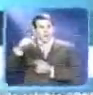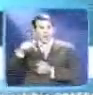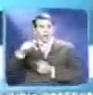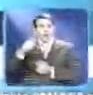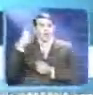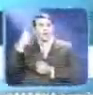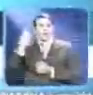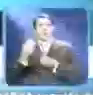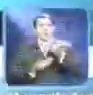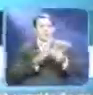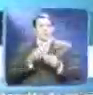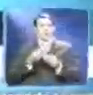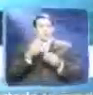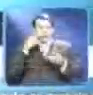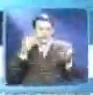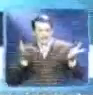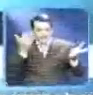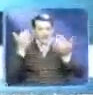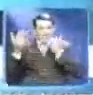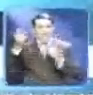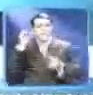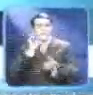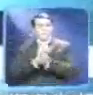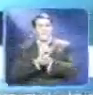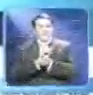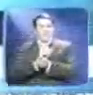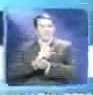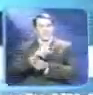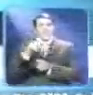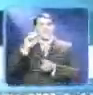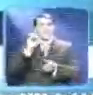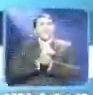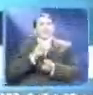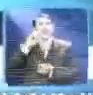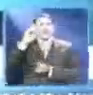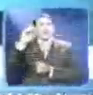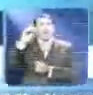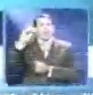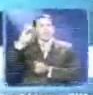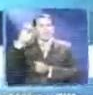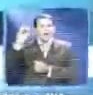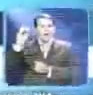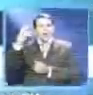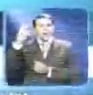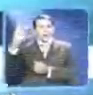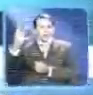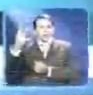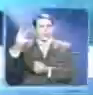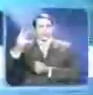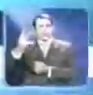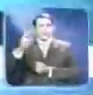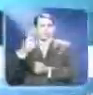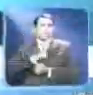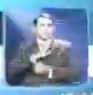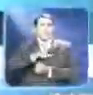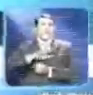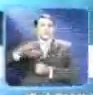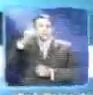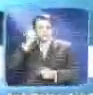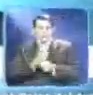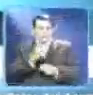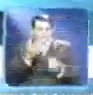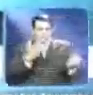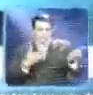una operación de requisa programada para el internado judicial Rodeo 2. Como es propio de esta operación,